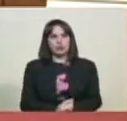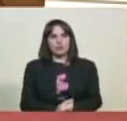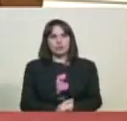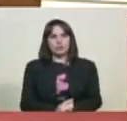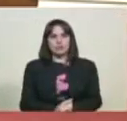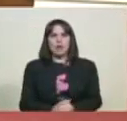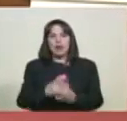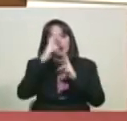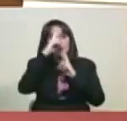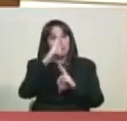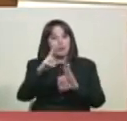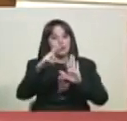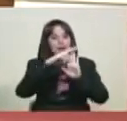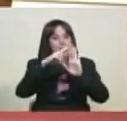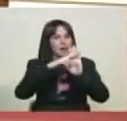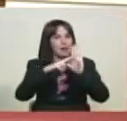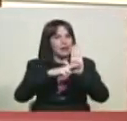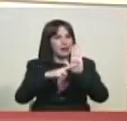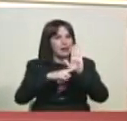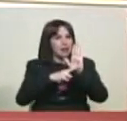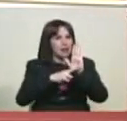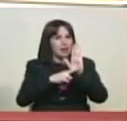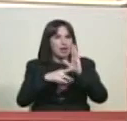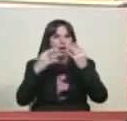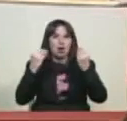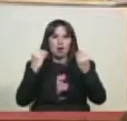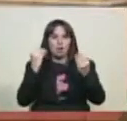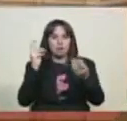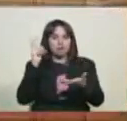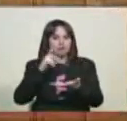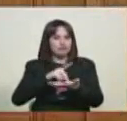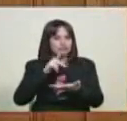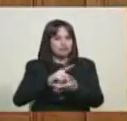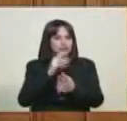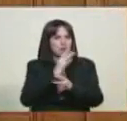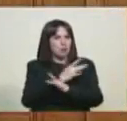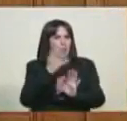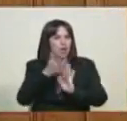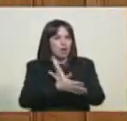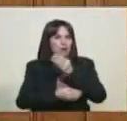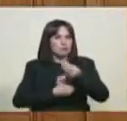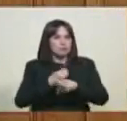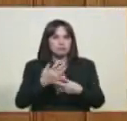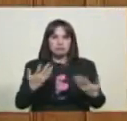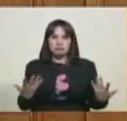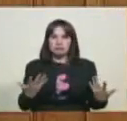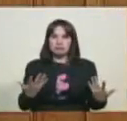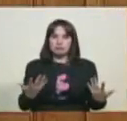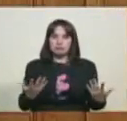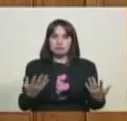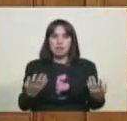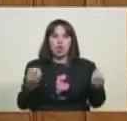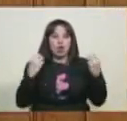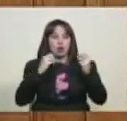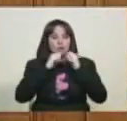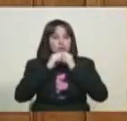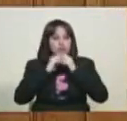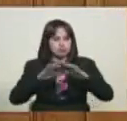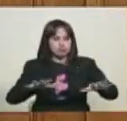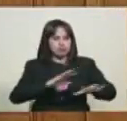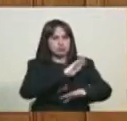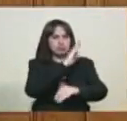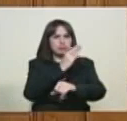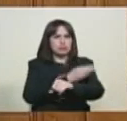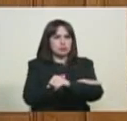respete las reglas de juego de lo que de manera natural debe ser el despliegue de fuerza cuando